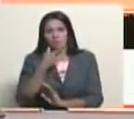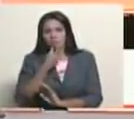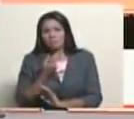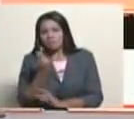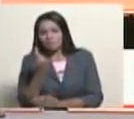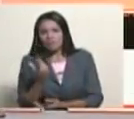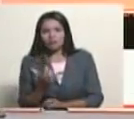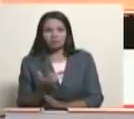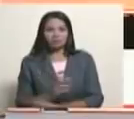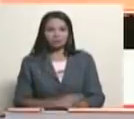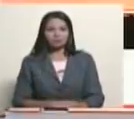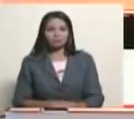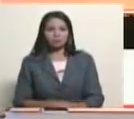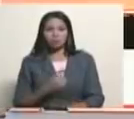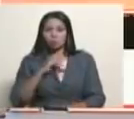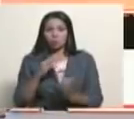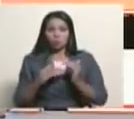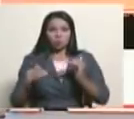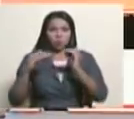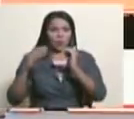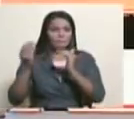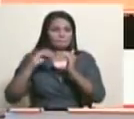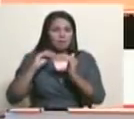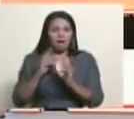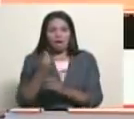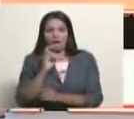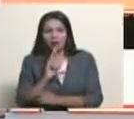Y vamos a normalizarlo y establecerlo